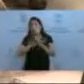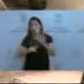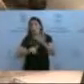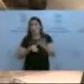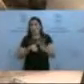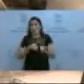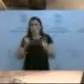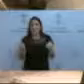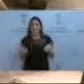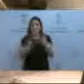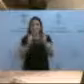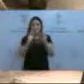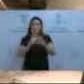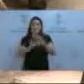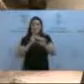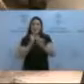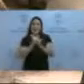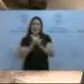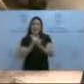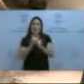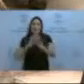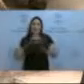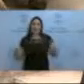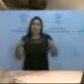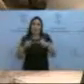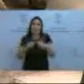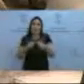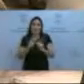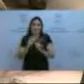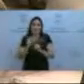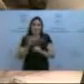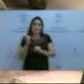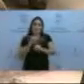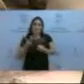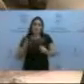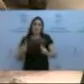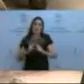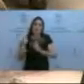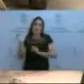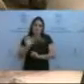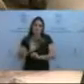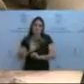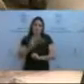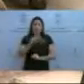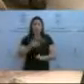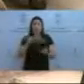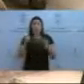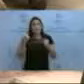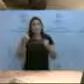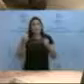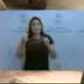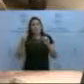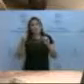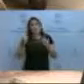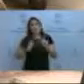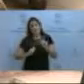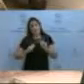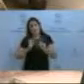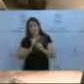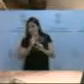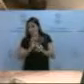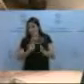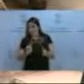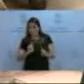de acciones de formación para el empleo cofinanciadas por el Fondo Social Europeo, las prácticas profesionales no laborales